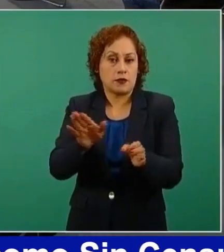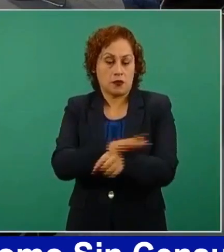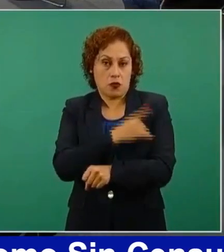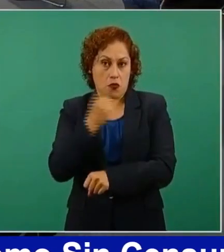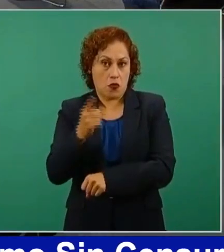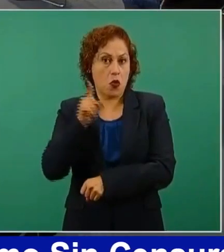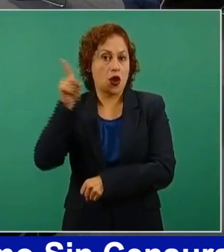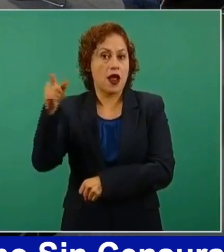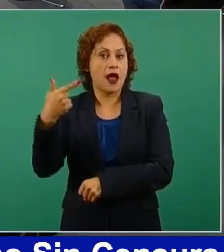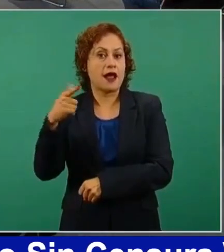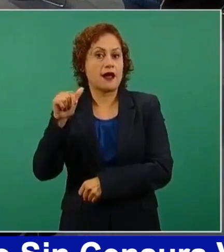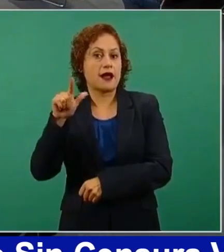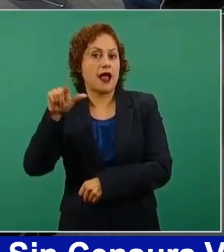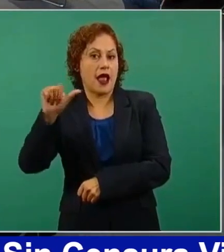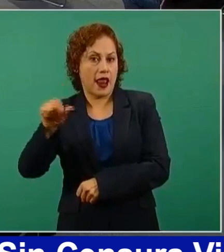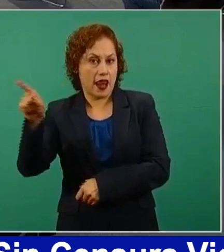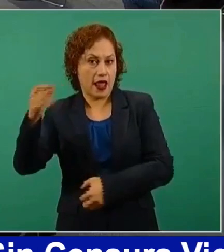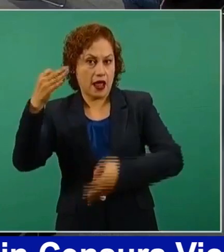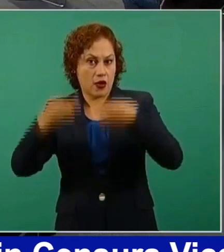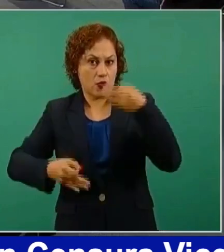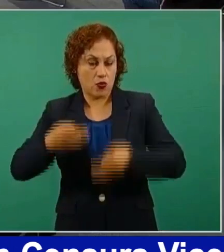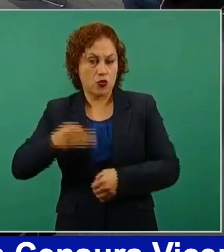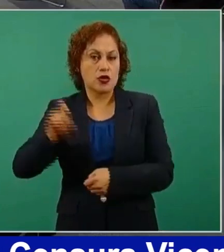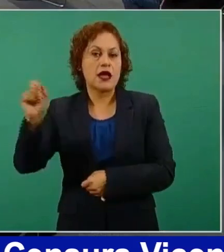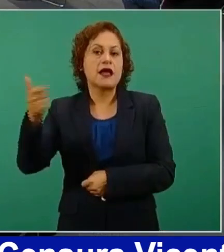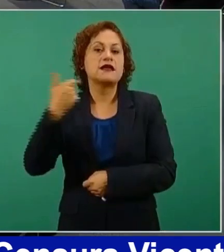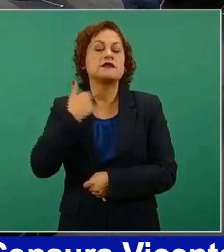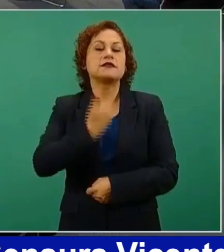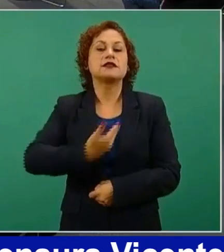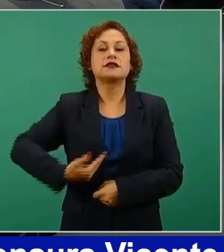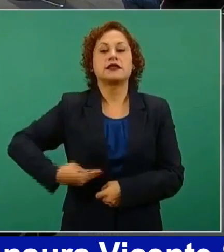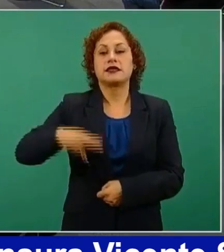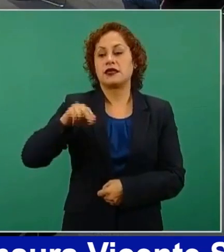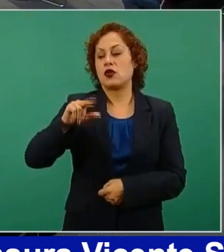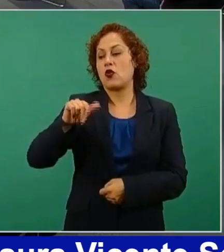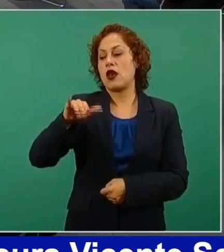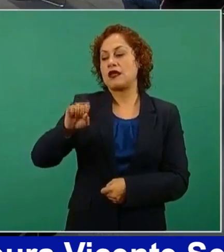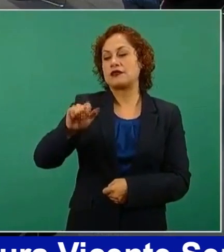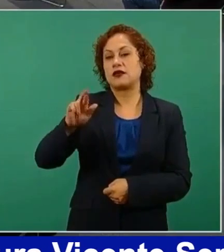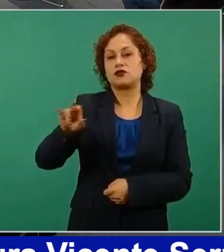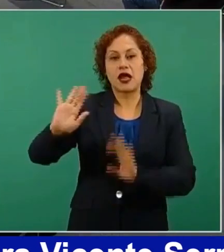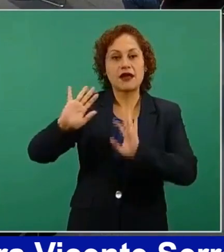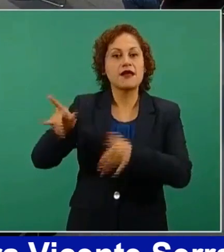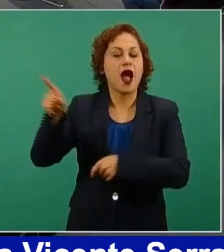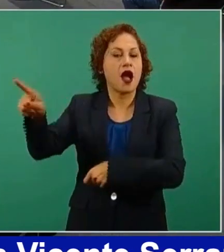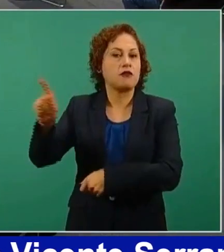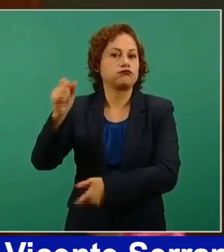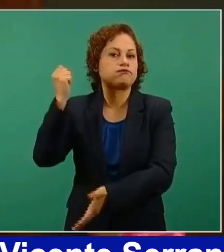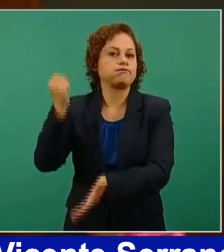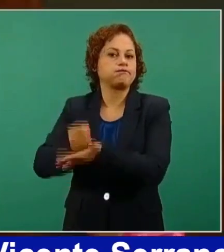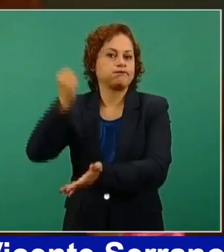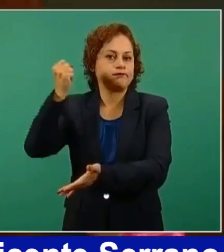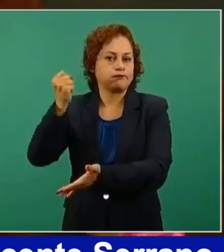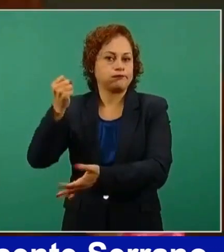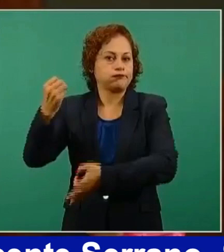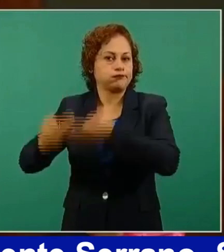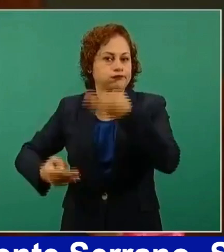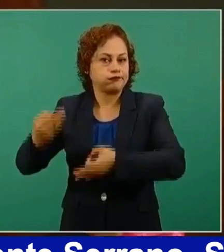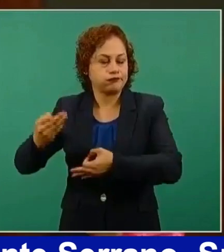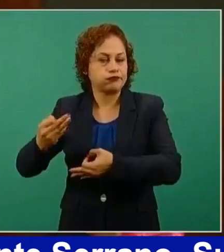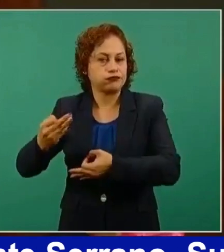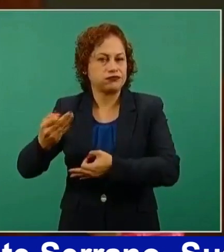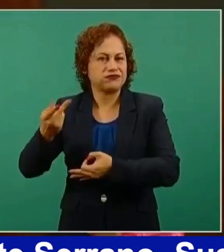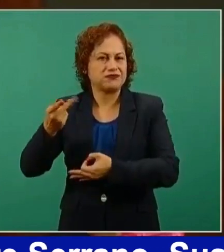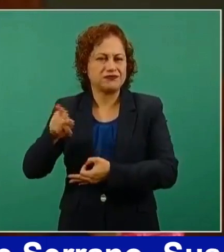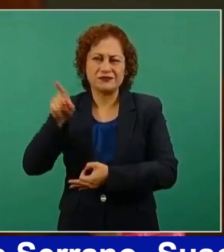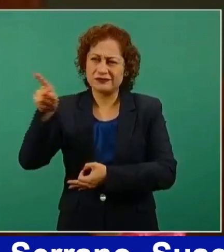los tribunales al expresidente Nicolás Sarkozy. ¿Qué le falta a la justicia mexicana? Que tenga la